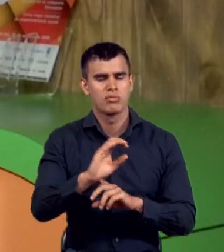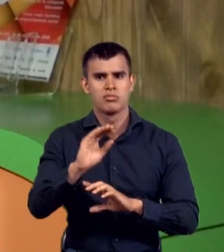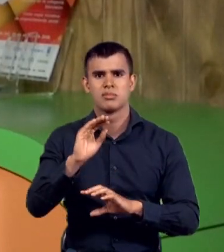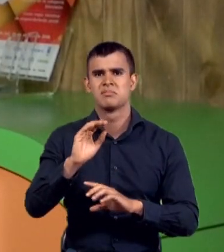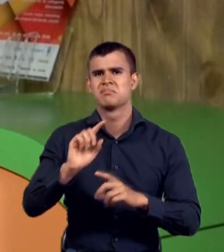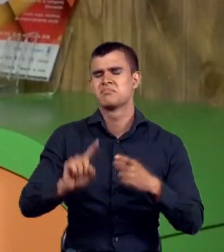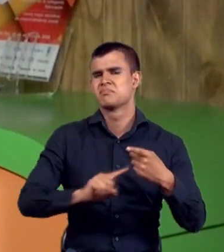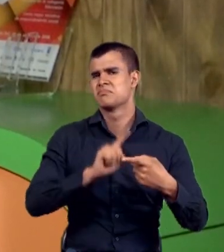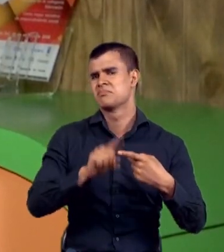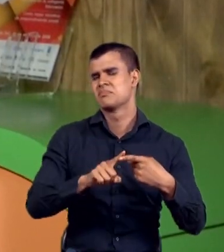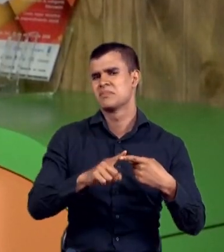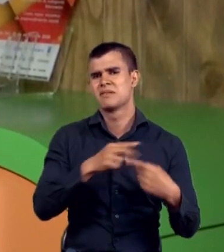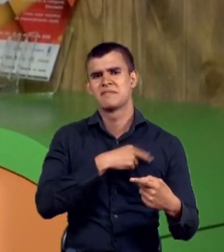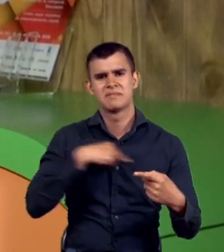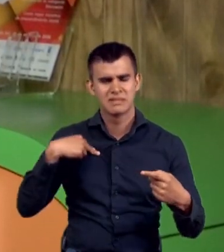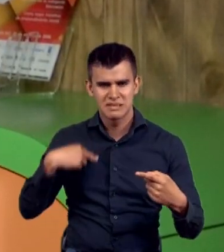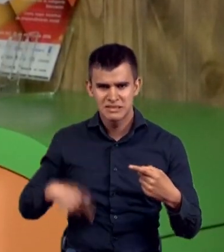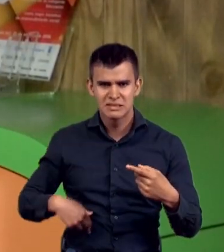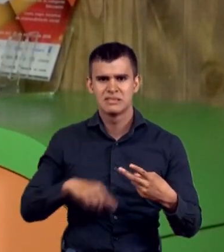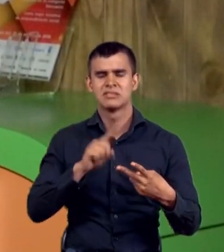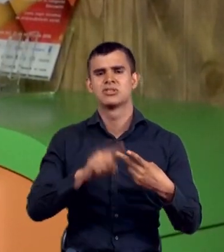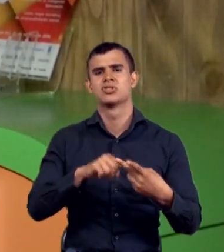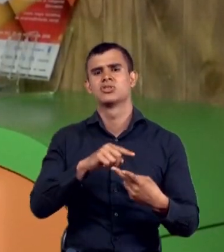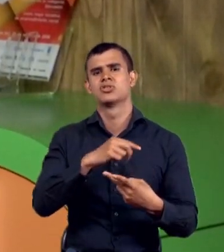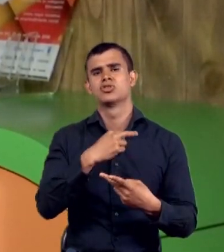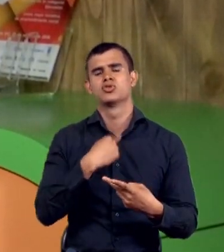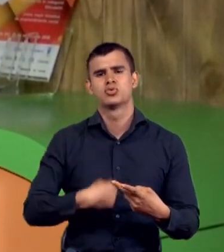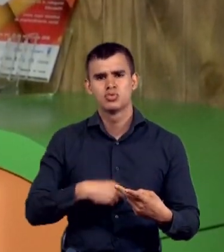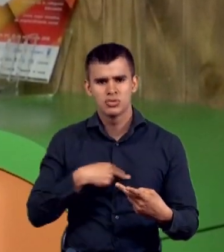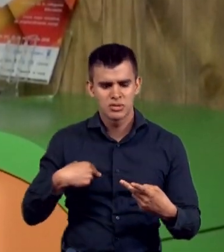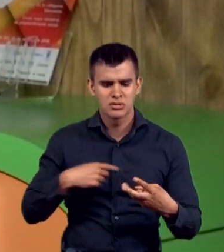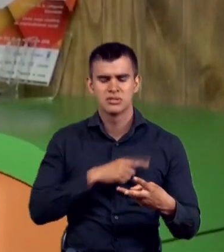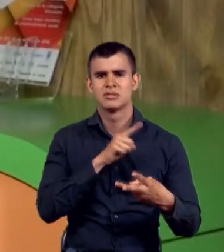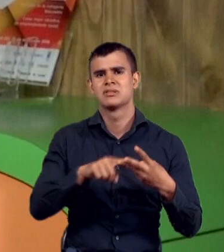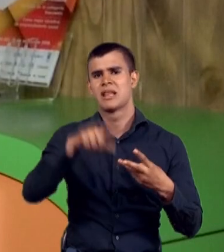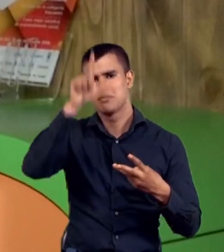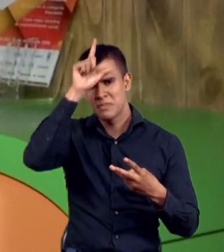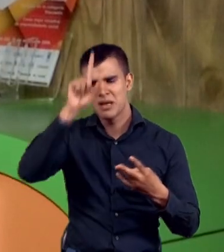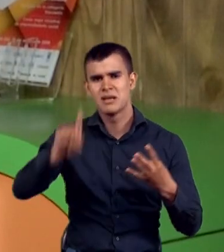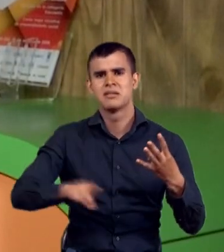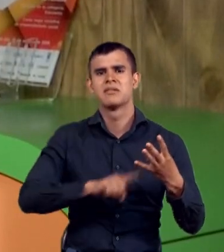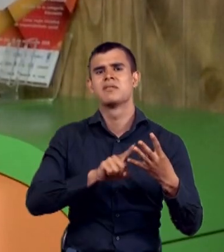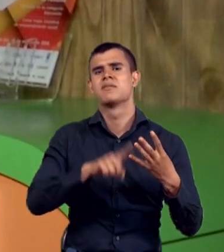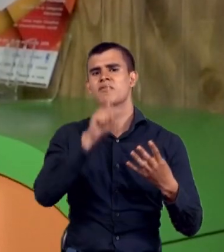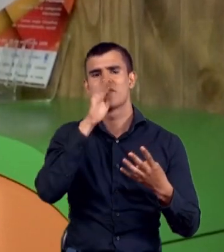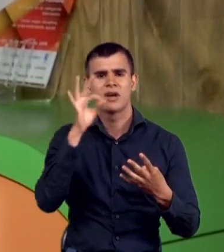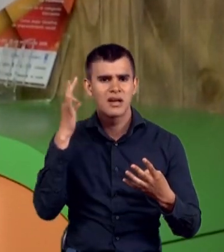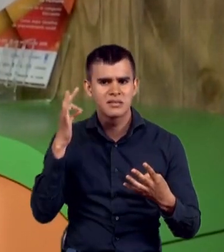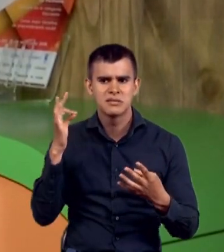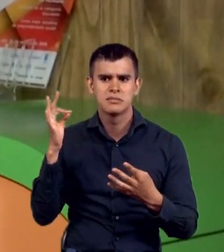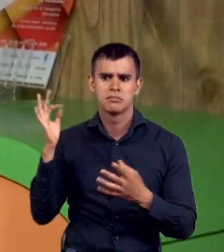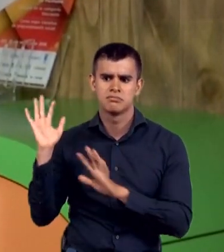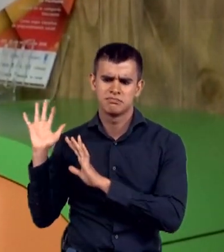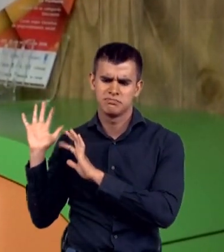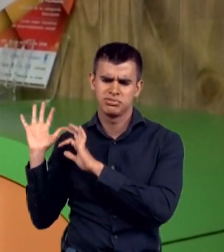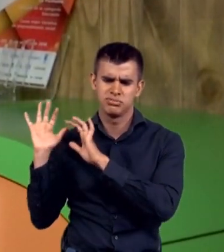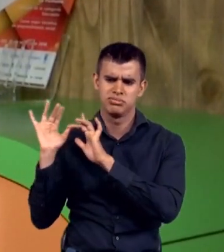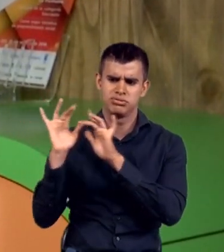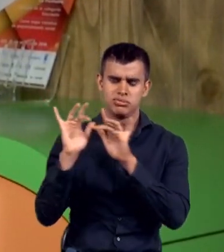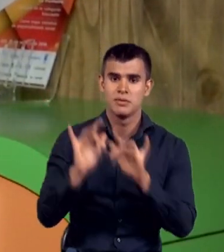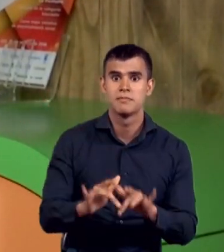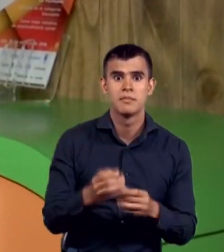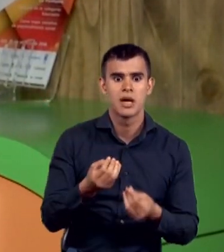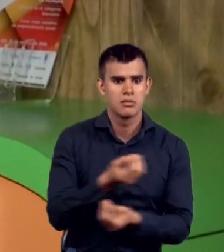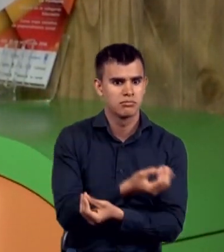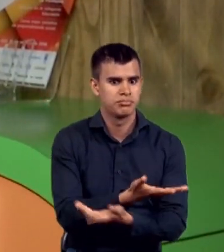clase de inglés. Entonces tenemos personas de China o de Suiza o de Alemania, de Francia, que han